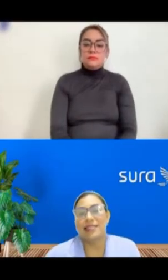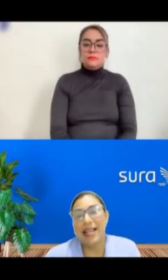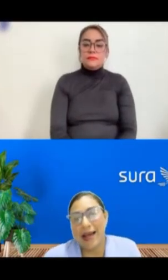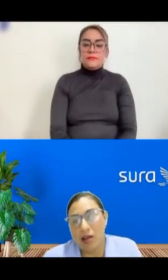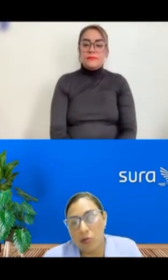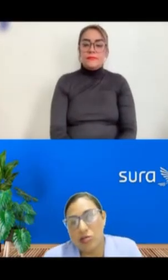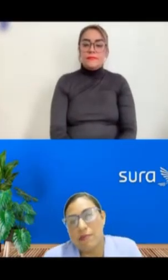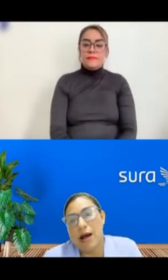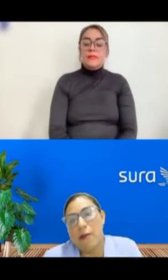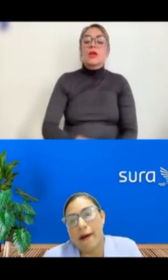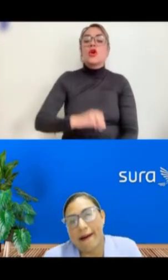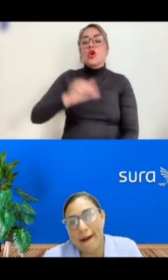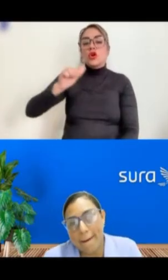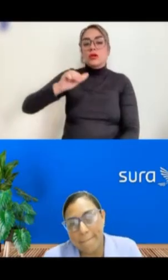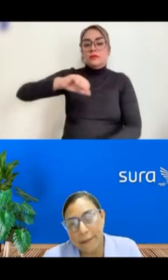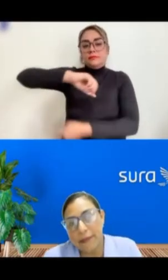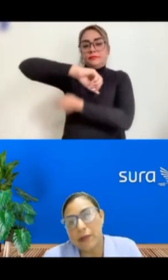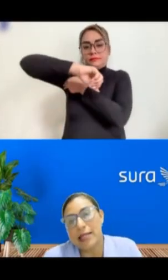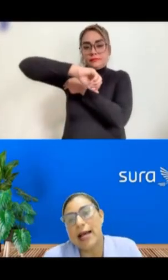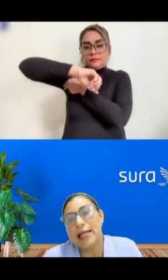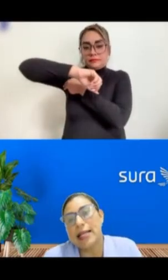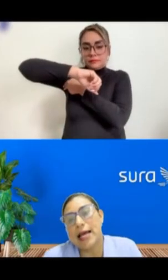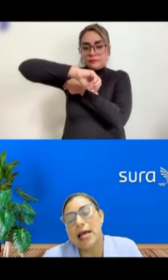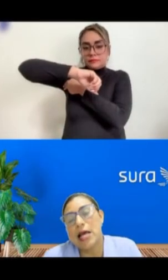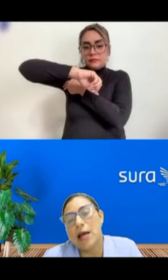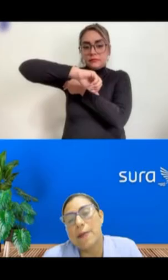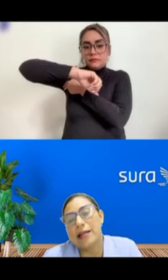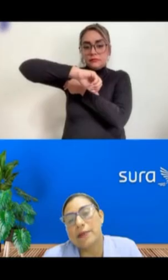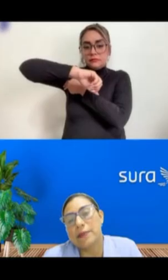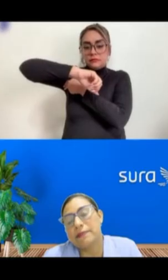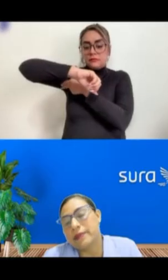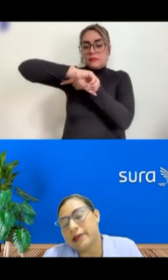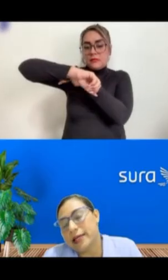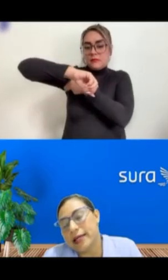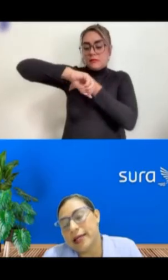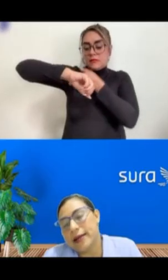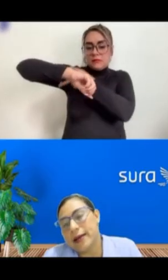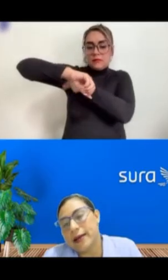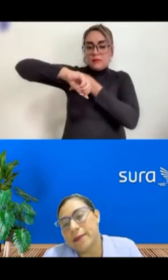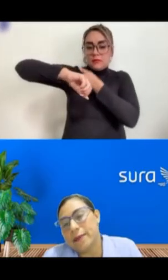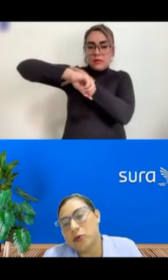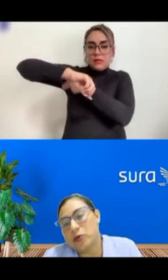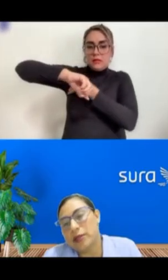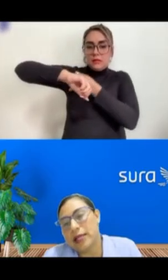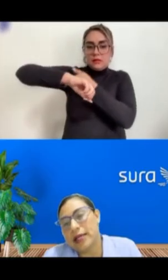Tenemos el axilar, como observamos acá, ¿verdad? Aquí en la parte